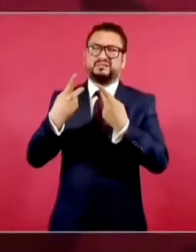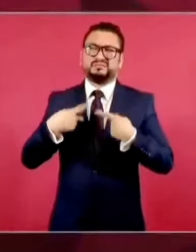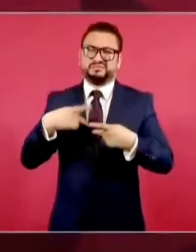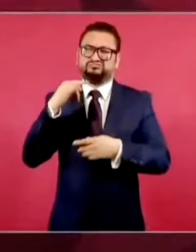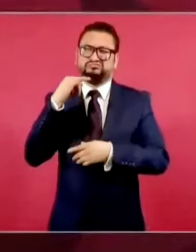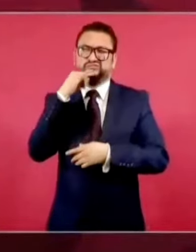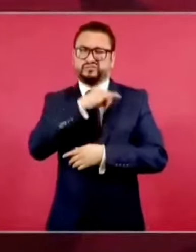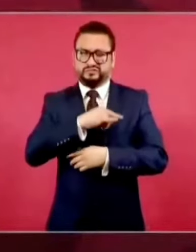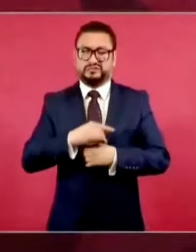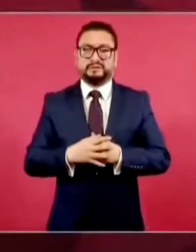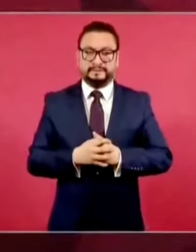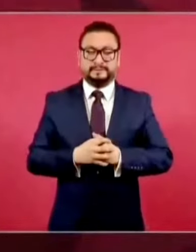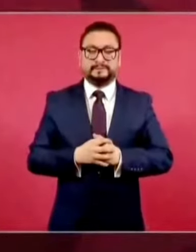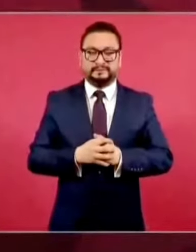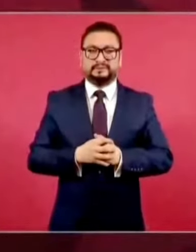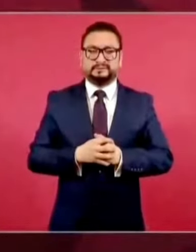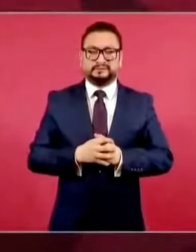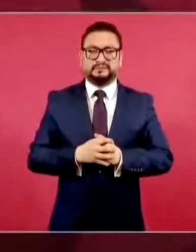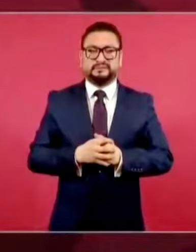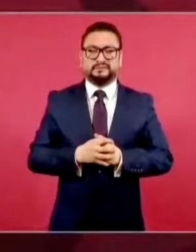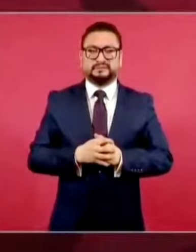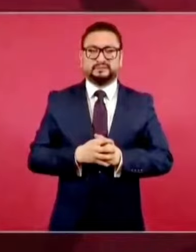hipócrita algunos